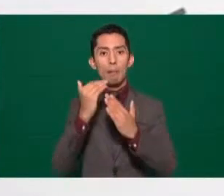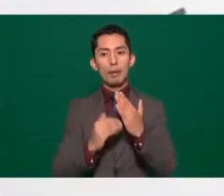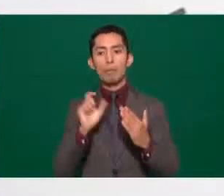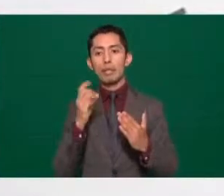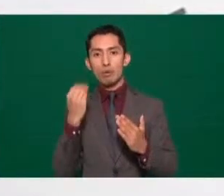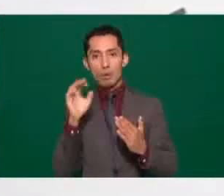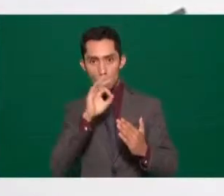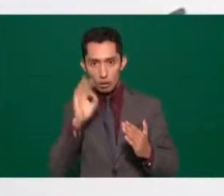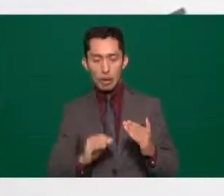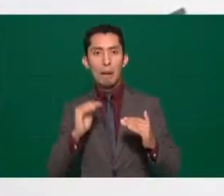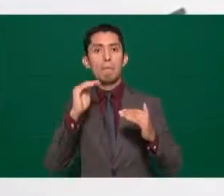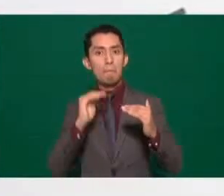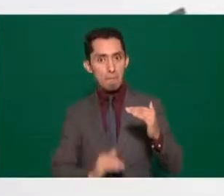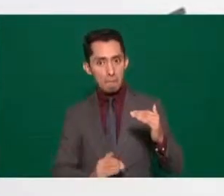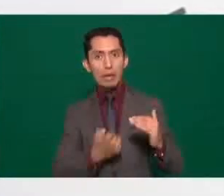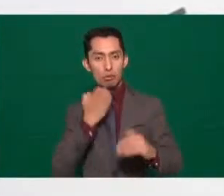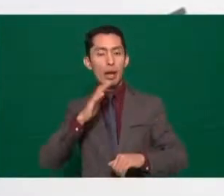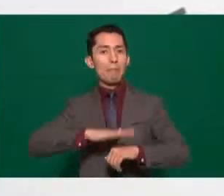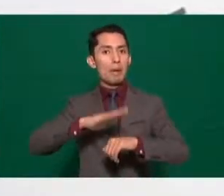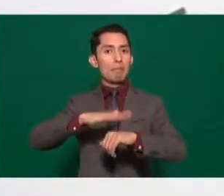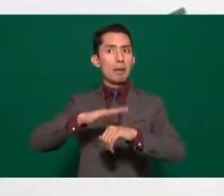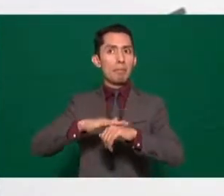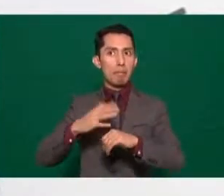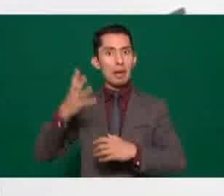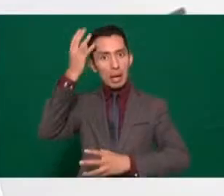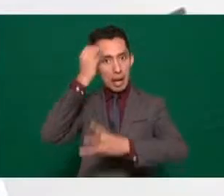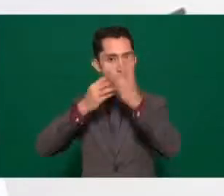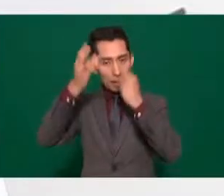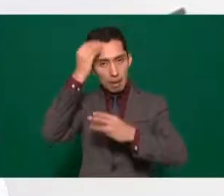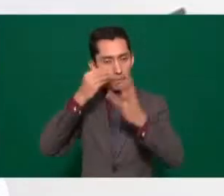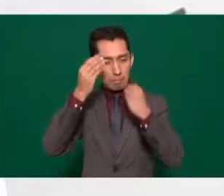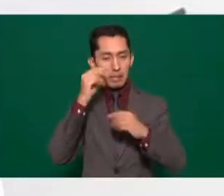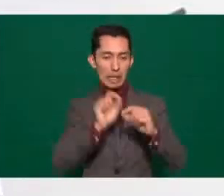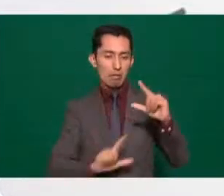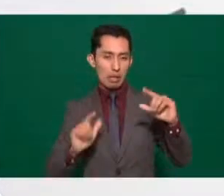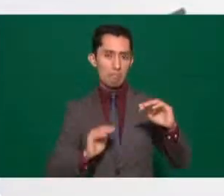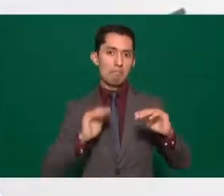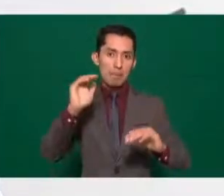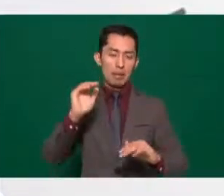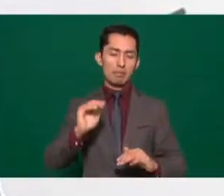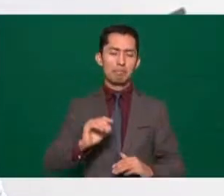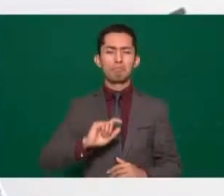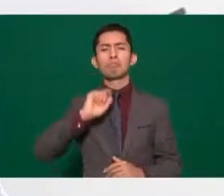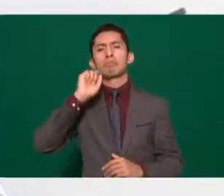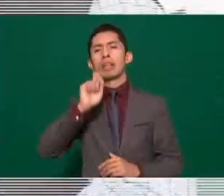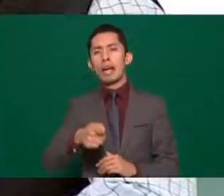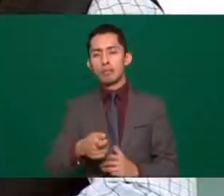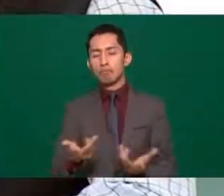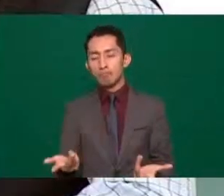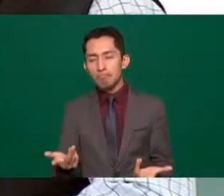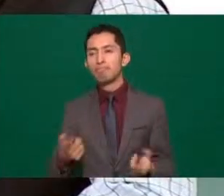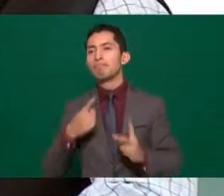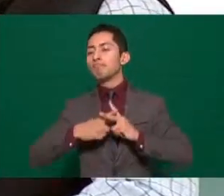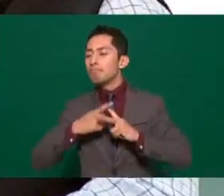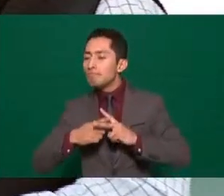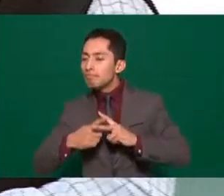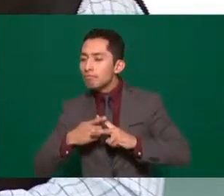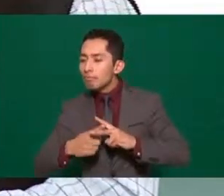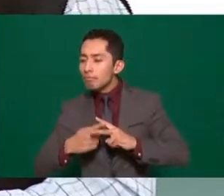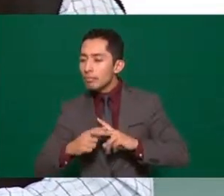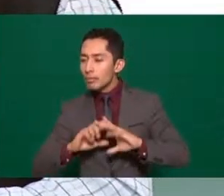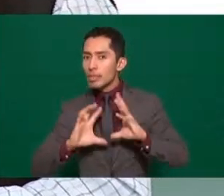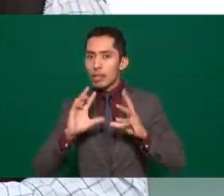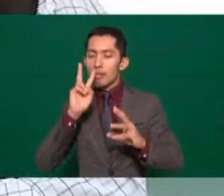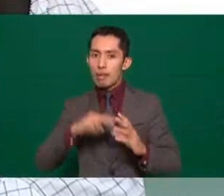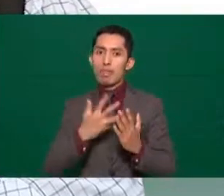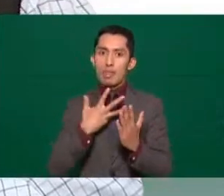29.1%, ubicándose por debajo de la media nacional, que es de 30.6, lo que representa una reducción en este